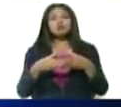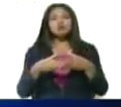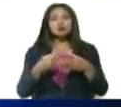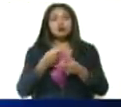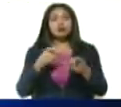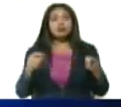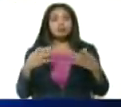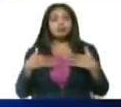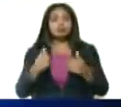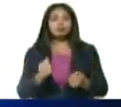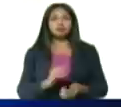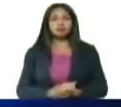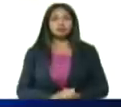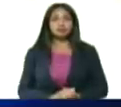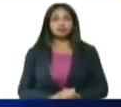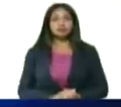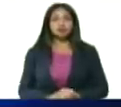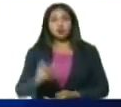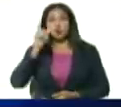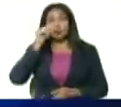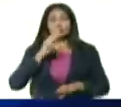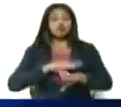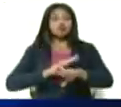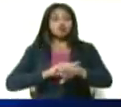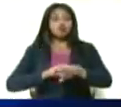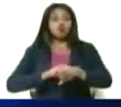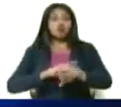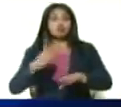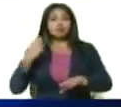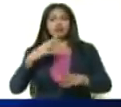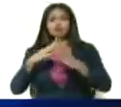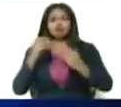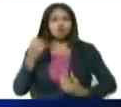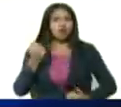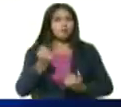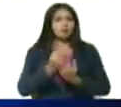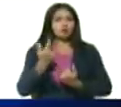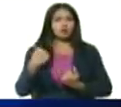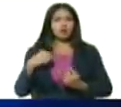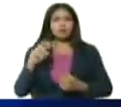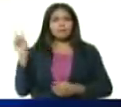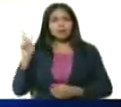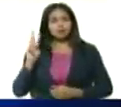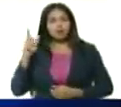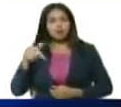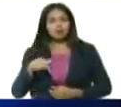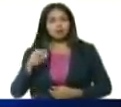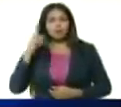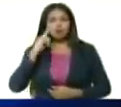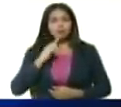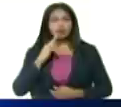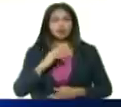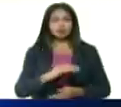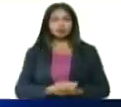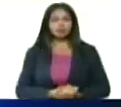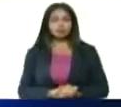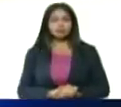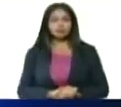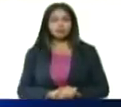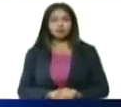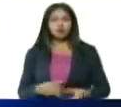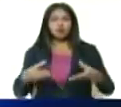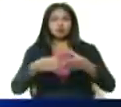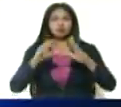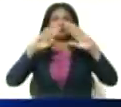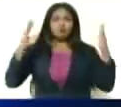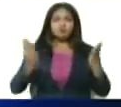el doctor Tedros, y decirle que tiene todo el apoyo de la Venezuela bolivariana, la Organización